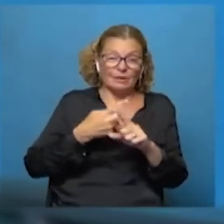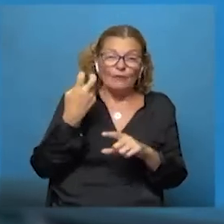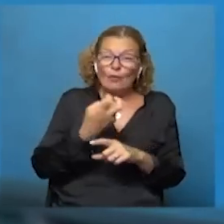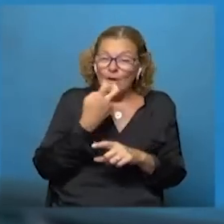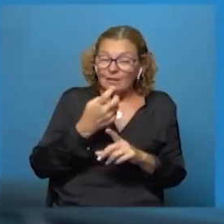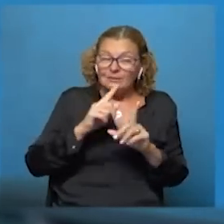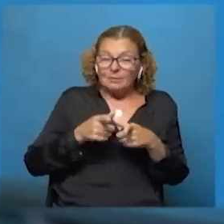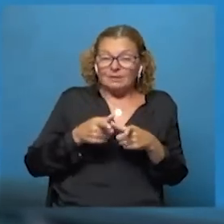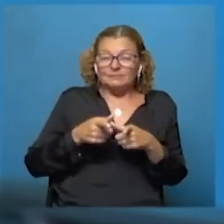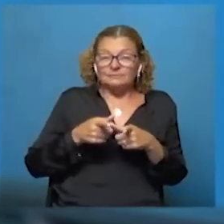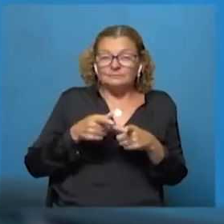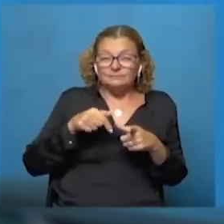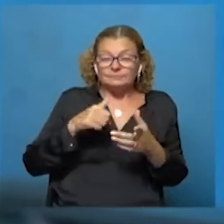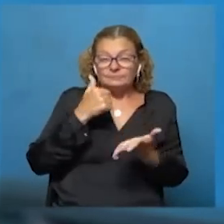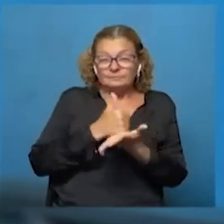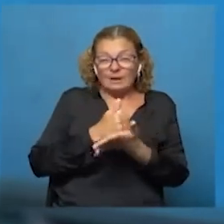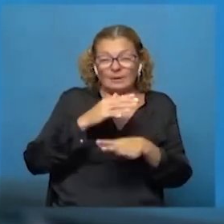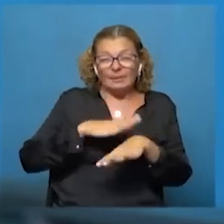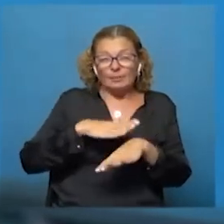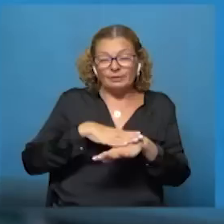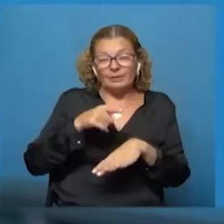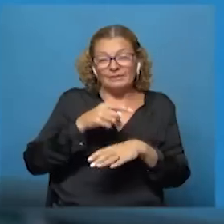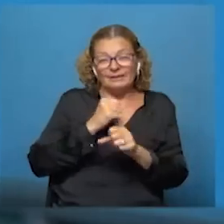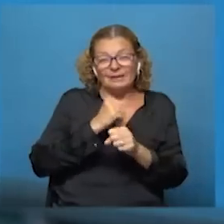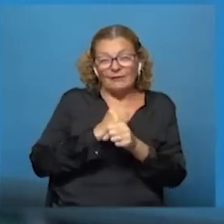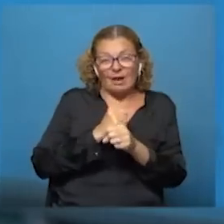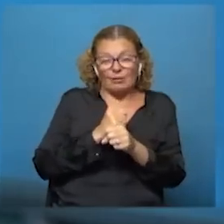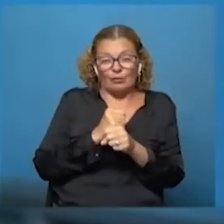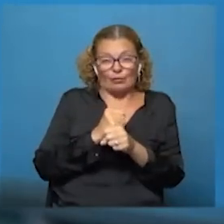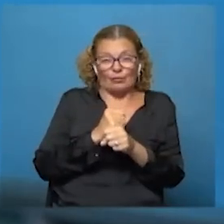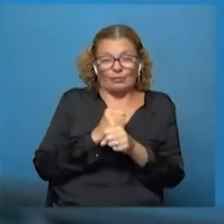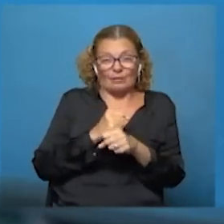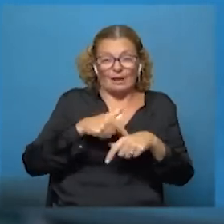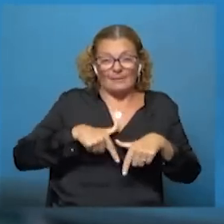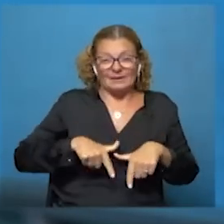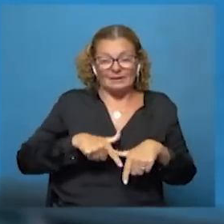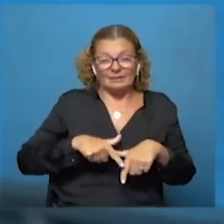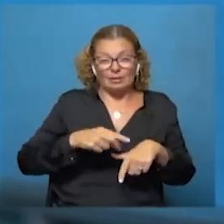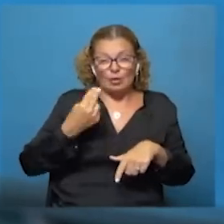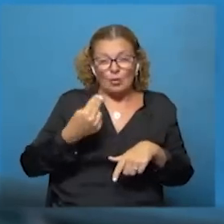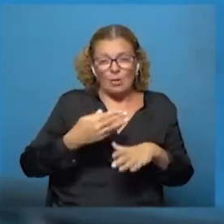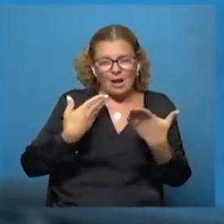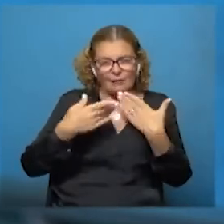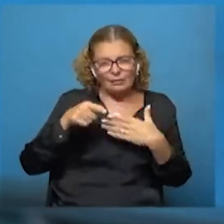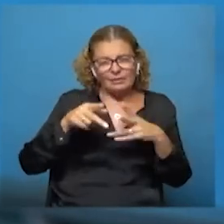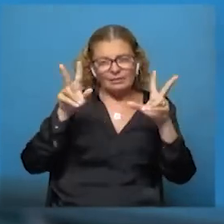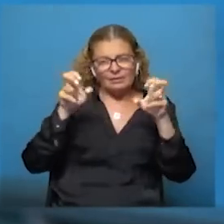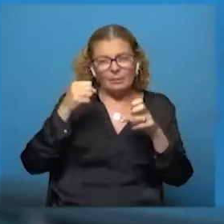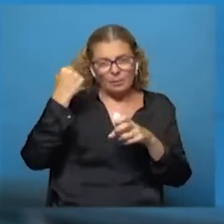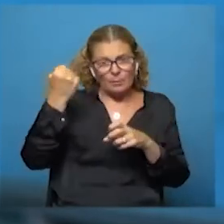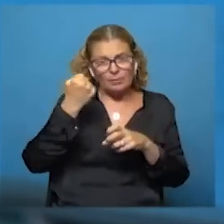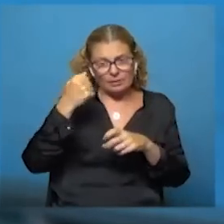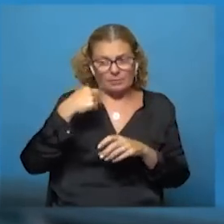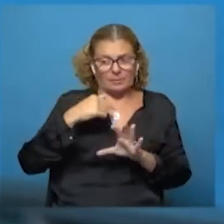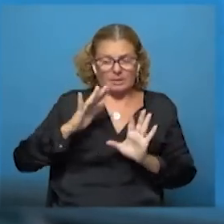desde que yo estuve a cargo de esa tarea de el ministro no habló jamás de ese tema que era significativo para